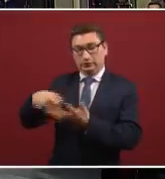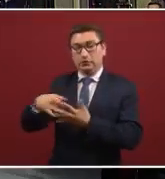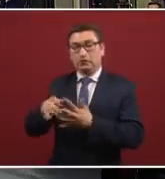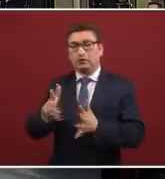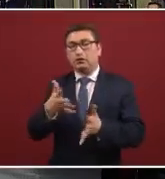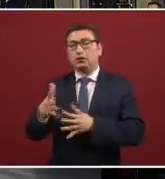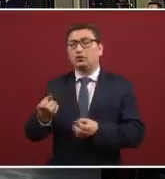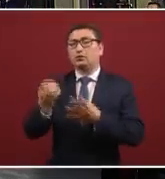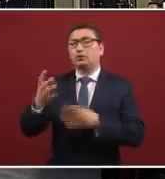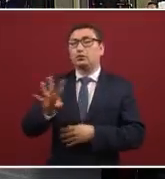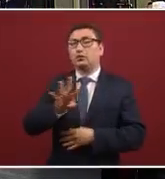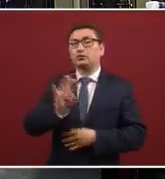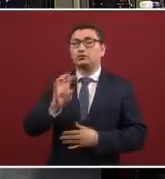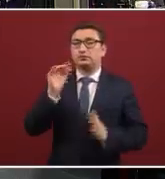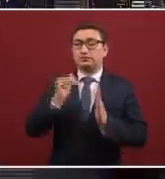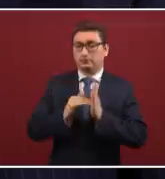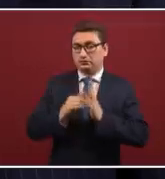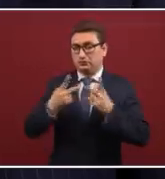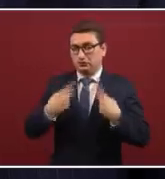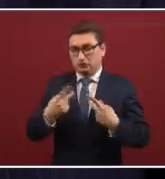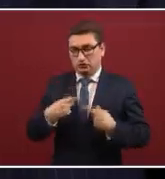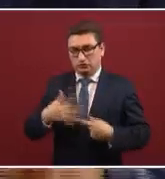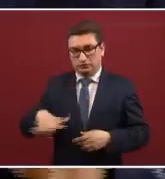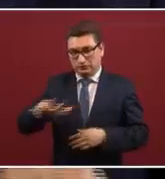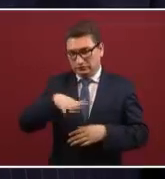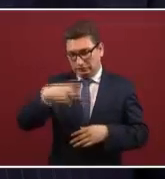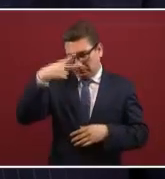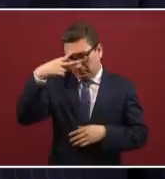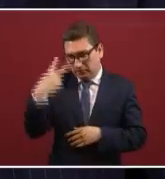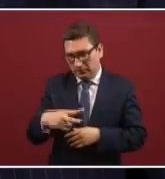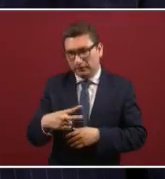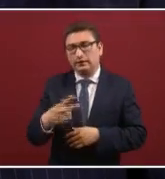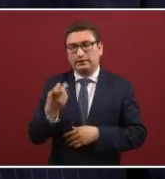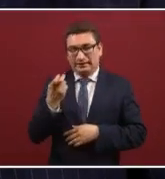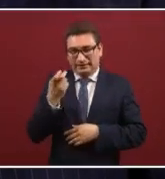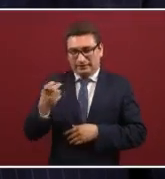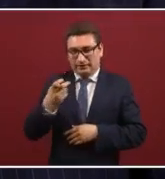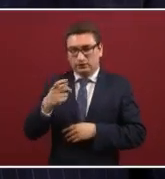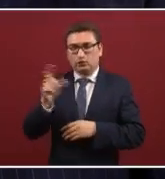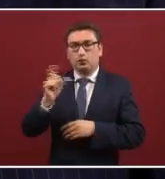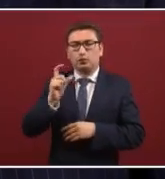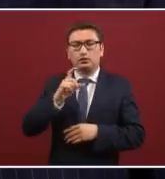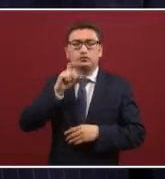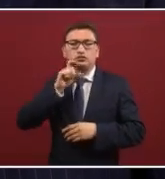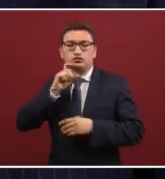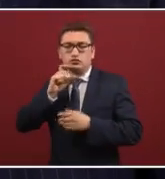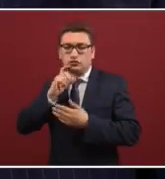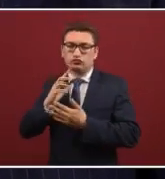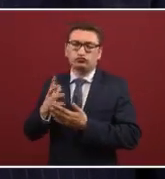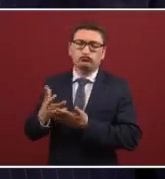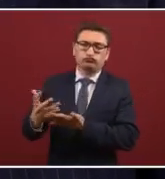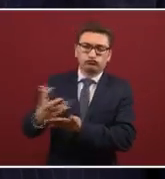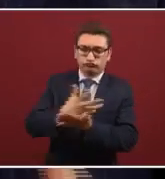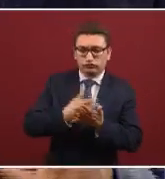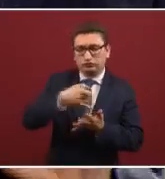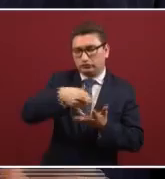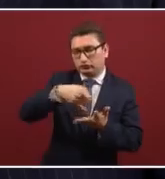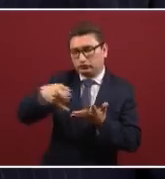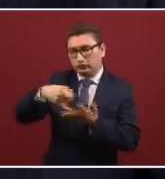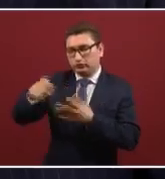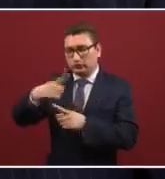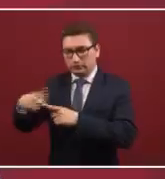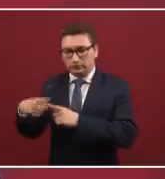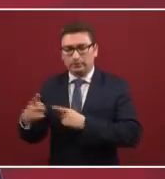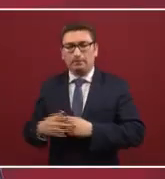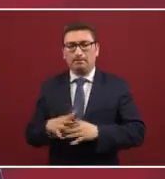personas involucradas en México directamente en la recolección del tomate y cerca de 1